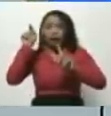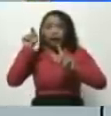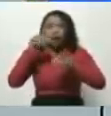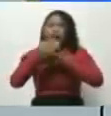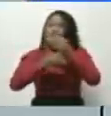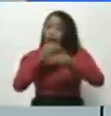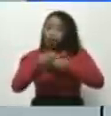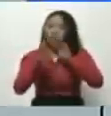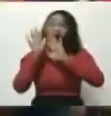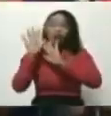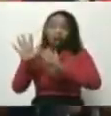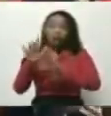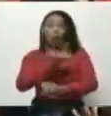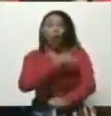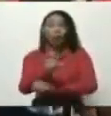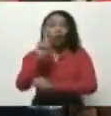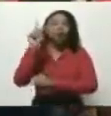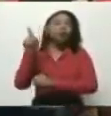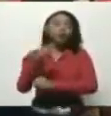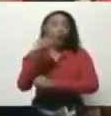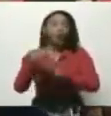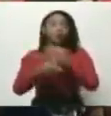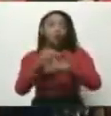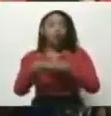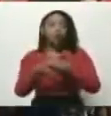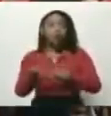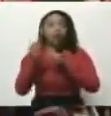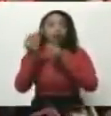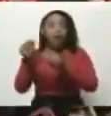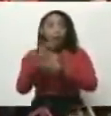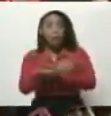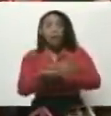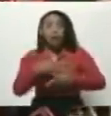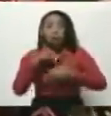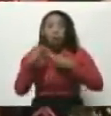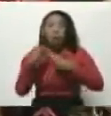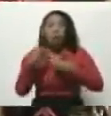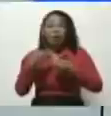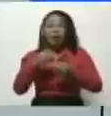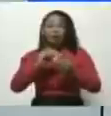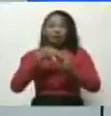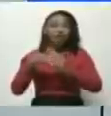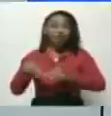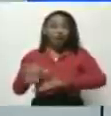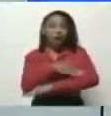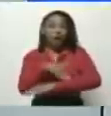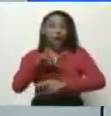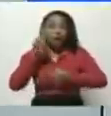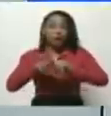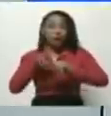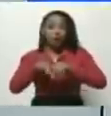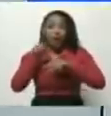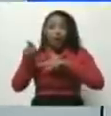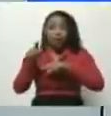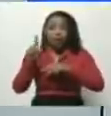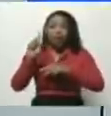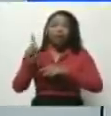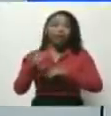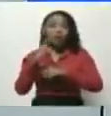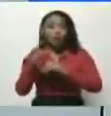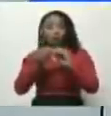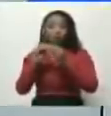dio, se cumplió o no. Se le dieron tantos millones para que asfaltara tal vía, esa vía está asfaltada o